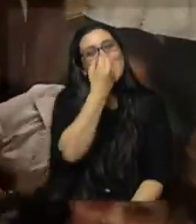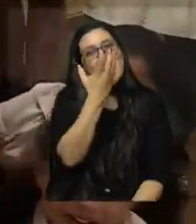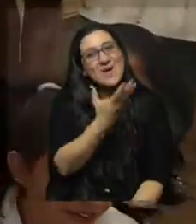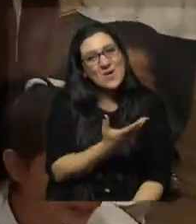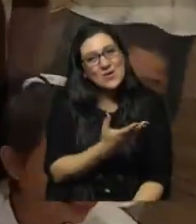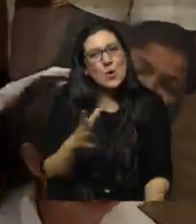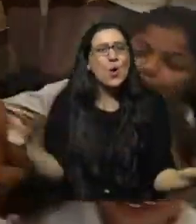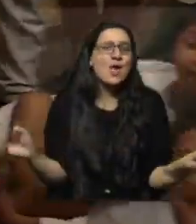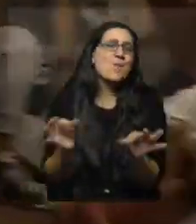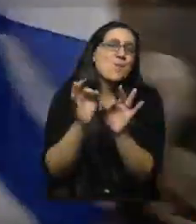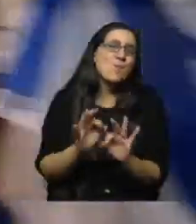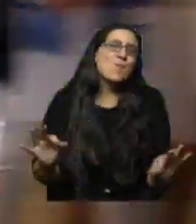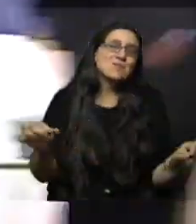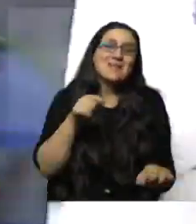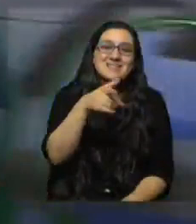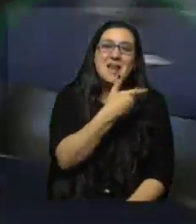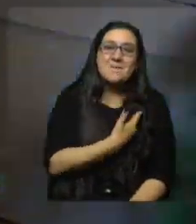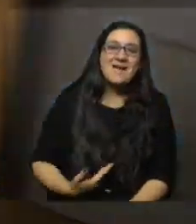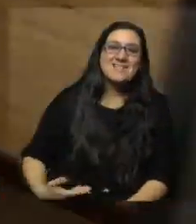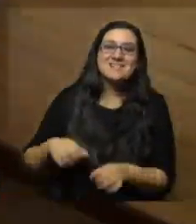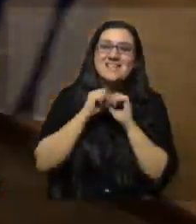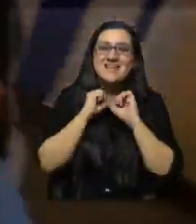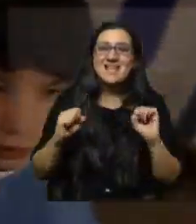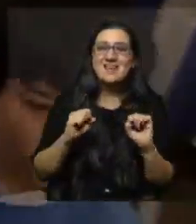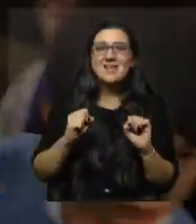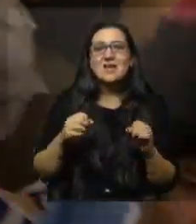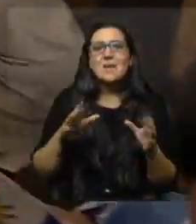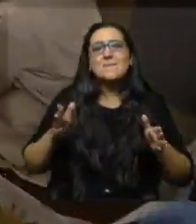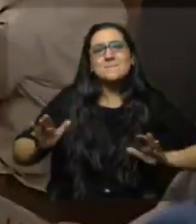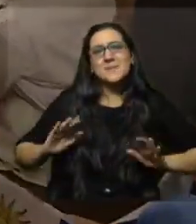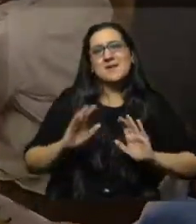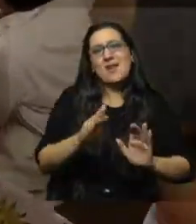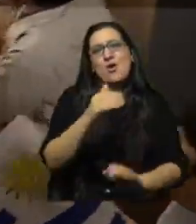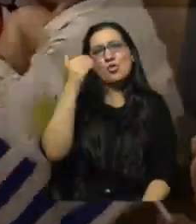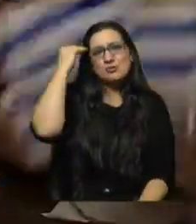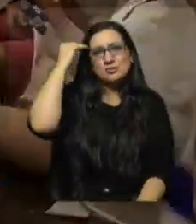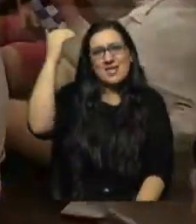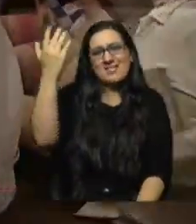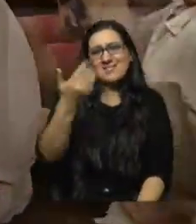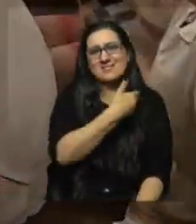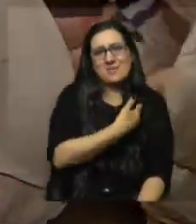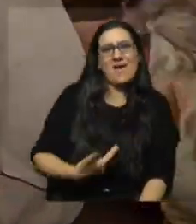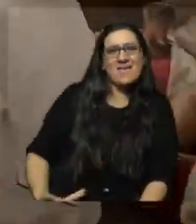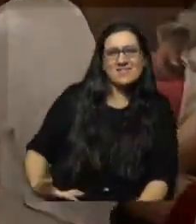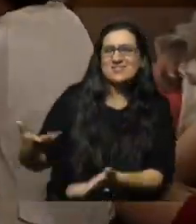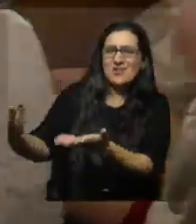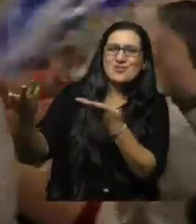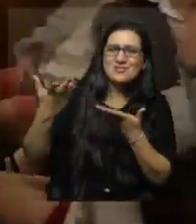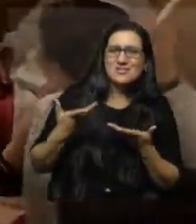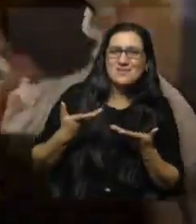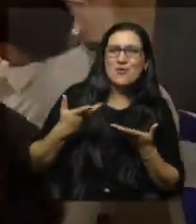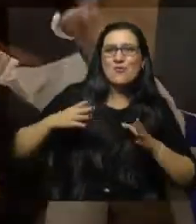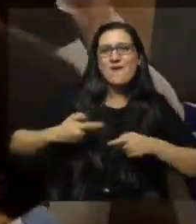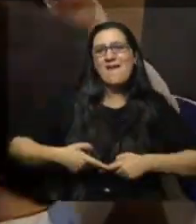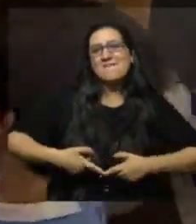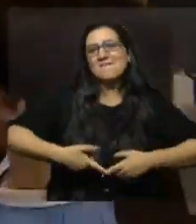toda música, acá tenemos a Alejandra, la maestra secretaria, a toda música prepararon los docentes, se los recibió con una